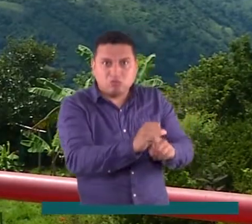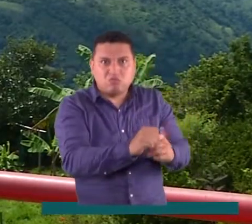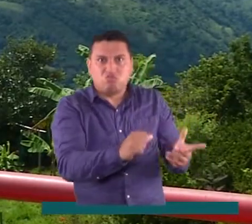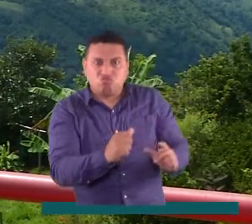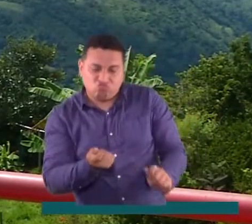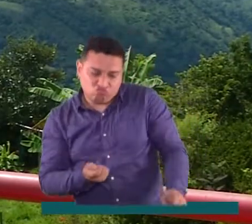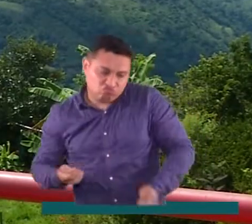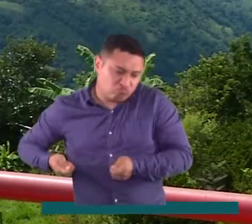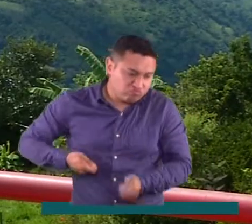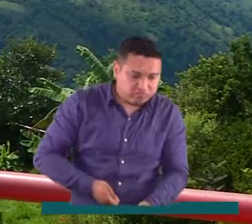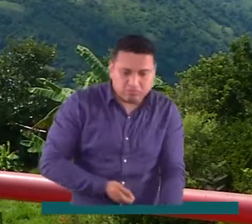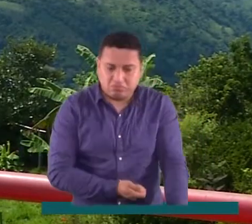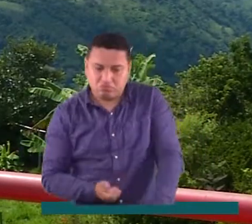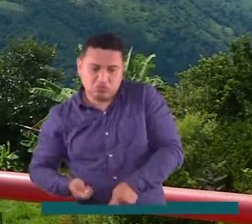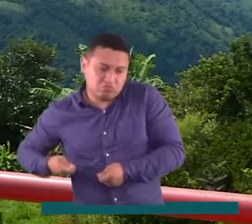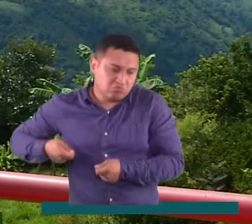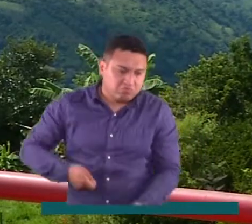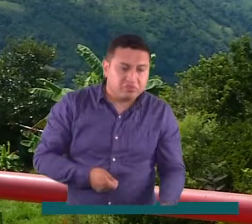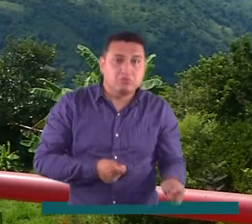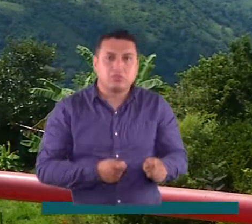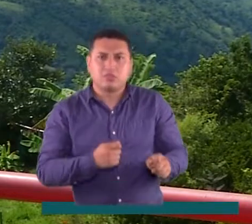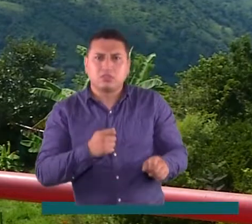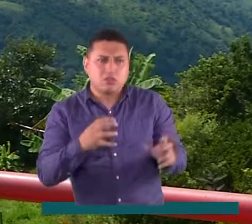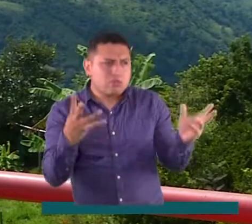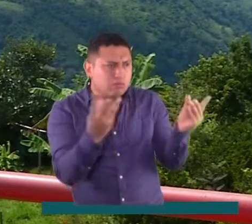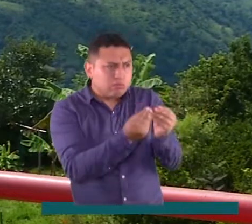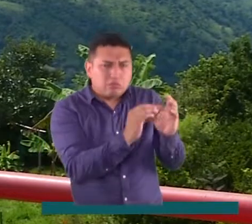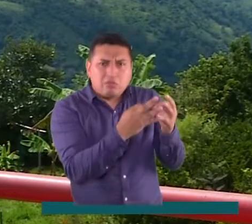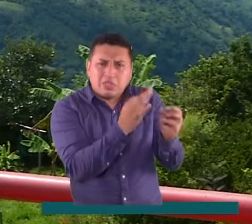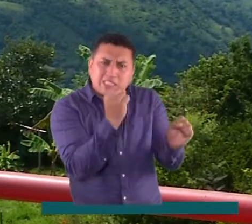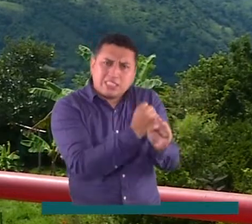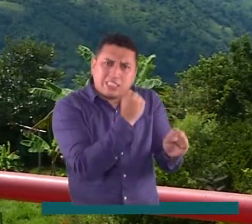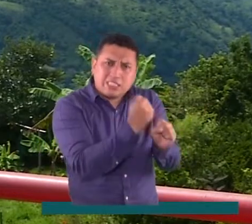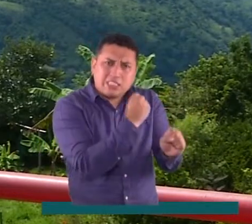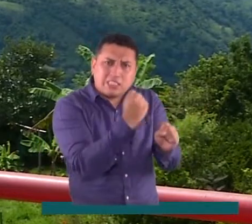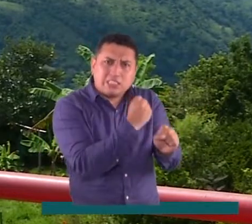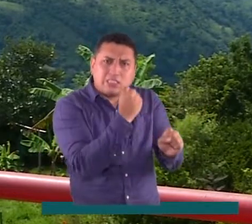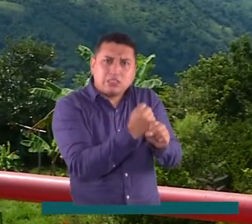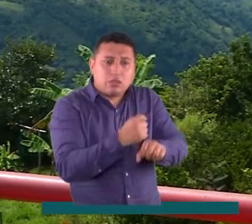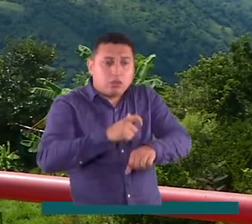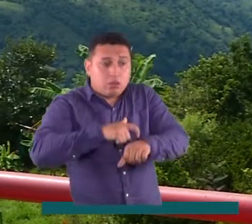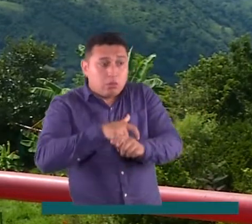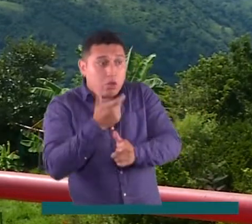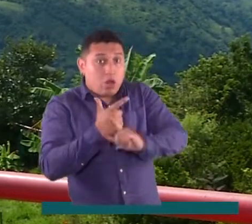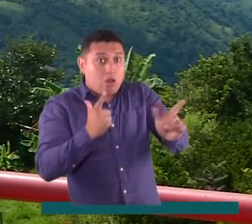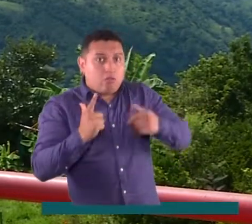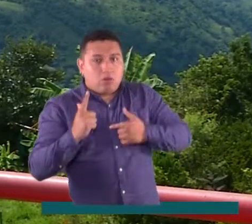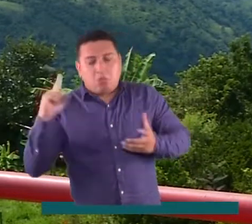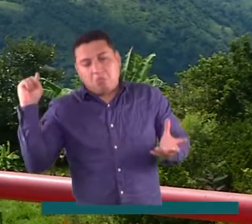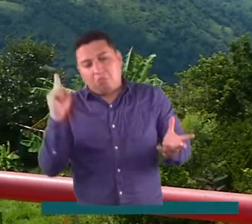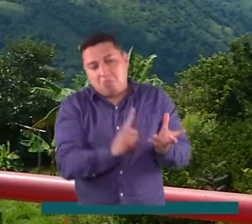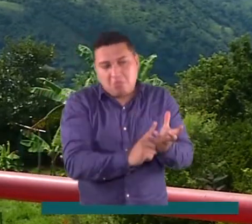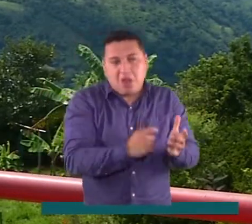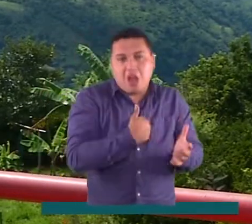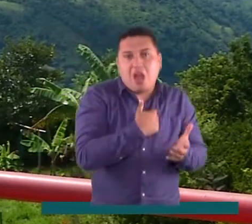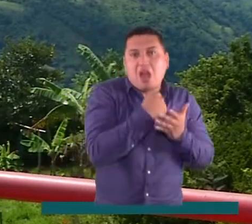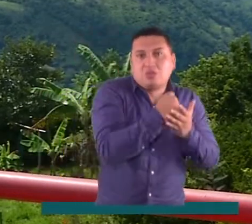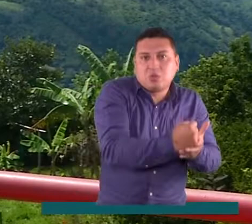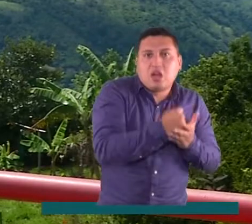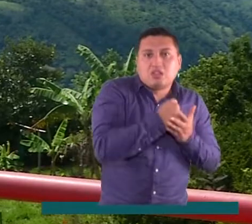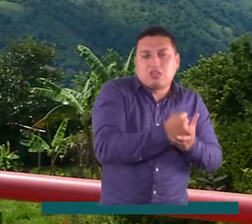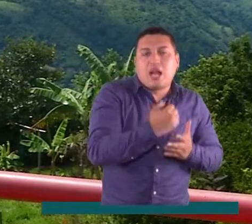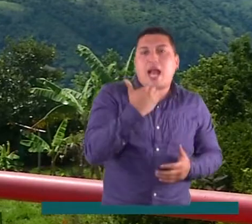la hija no era raro verla mezclando para fundir una columna. Todos trabajaban en familia y pues cuando uno tenía un espacio